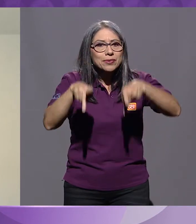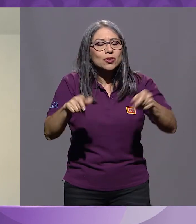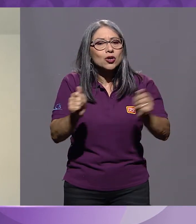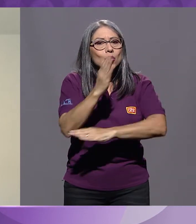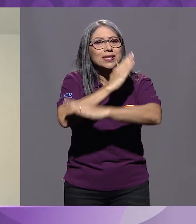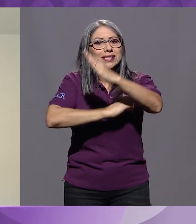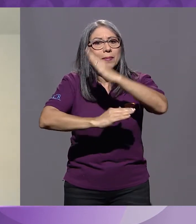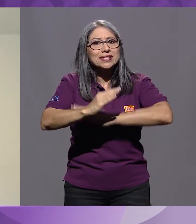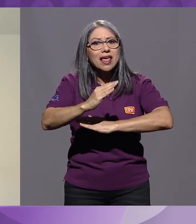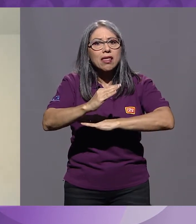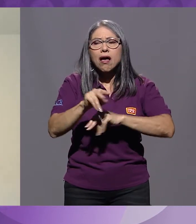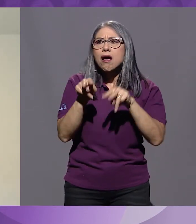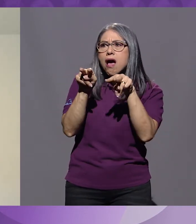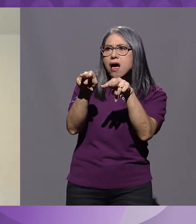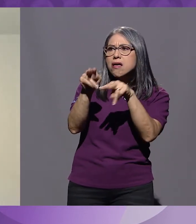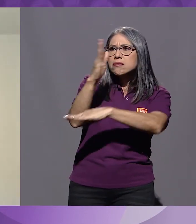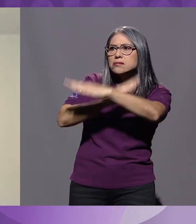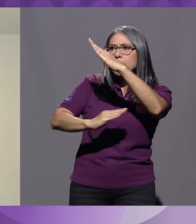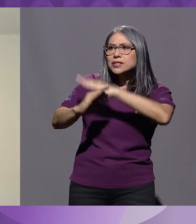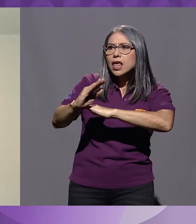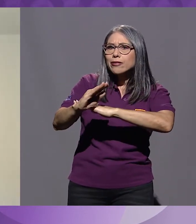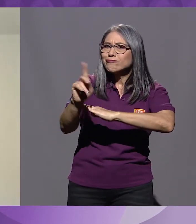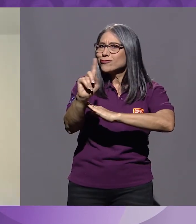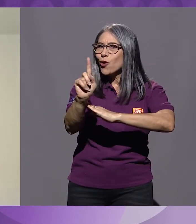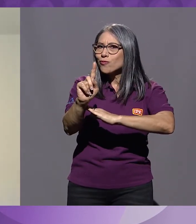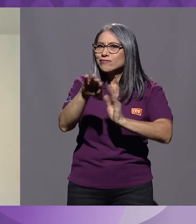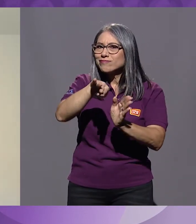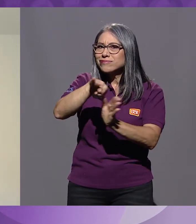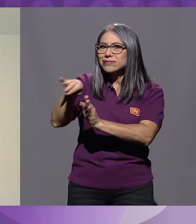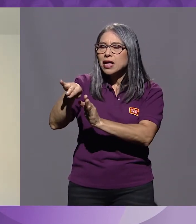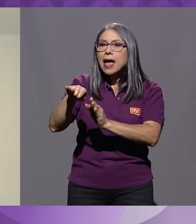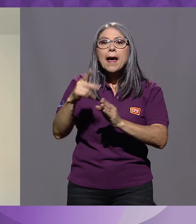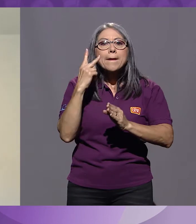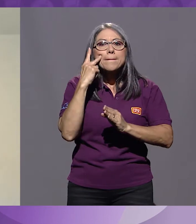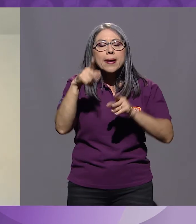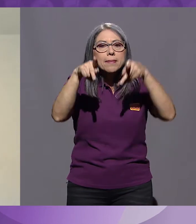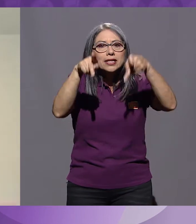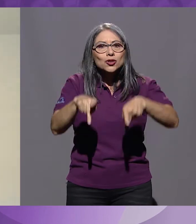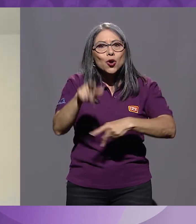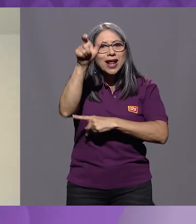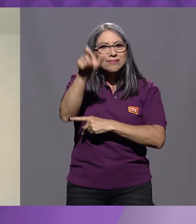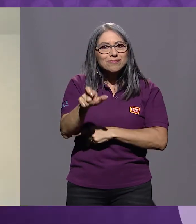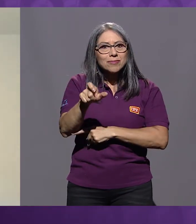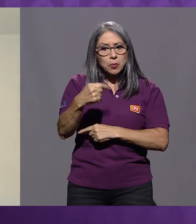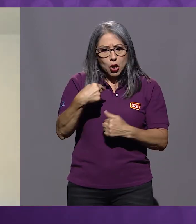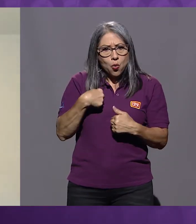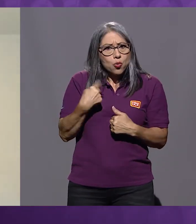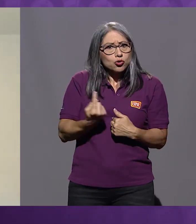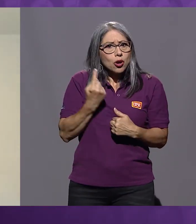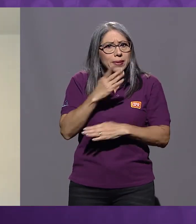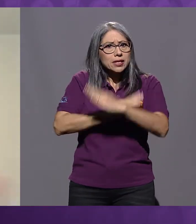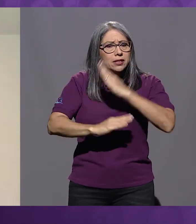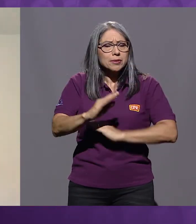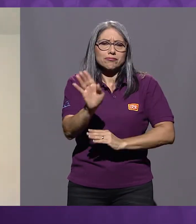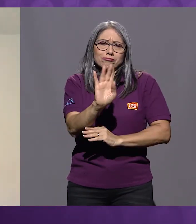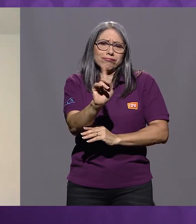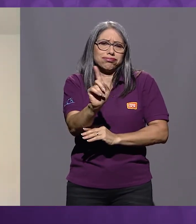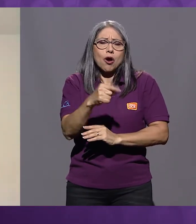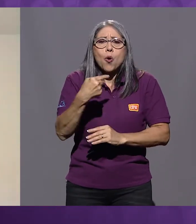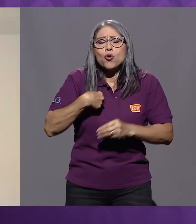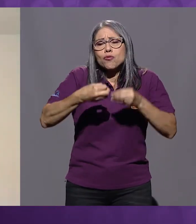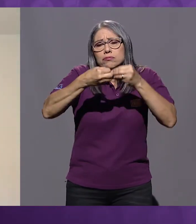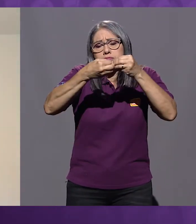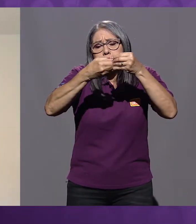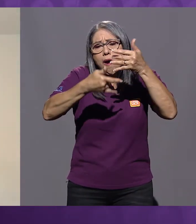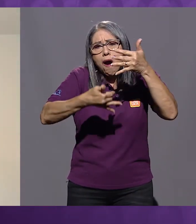discapacidad como la discapacidad, sino como la persona. Más allá de una discapacidad, uno es un montón de otras cosas, hace un montón de otras